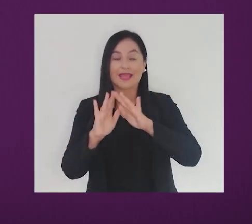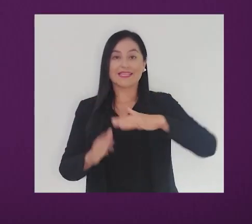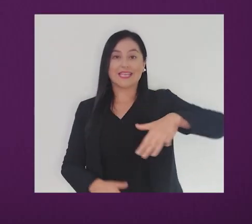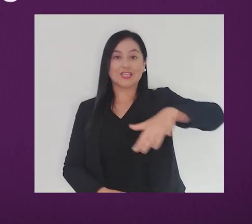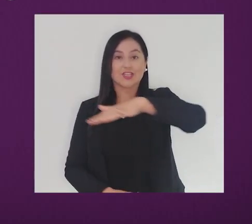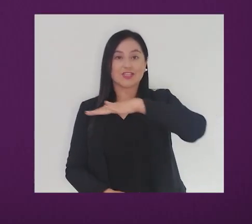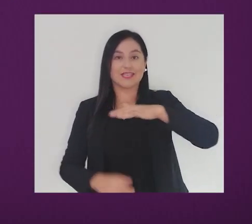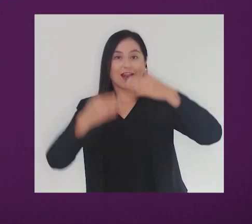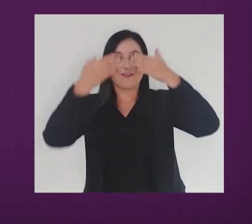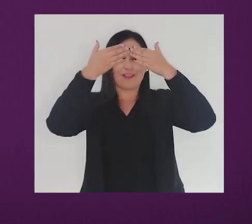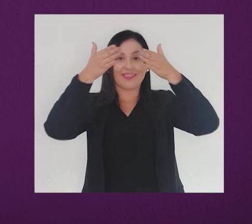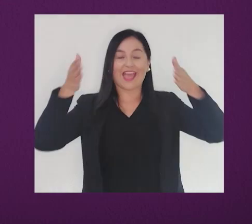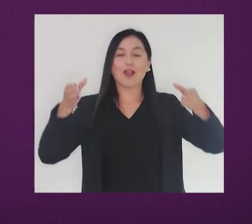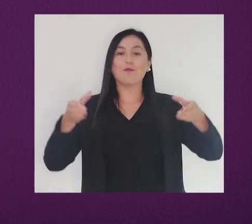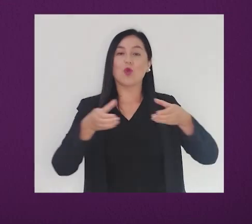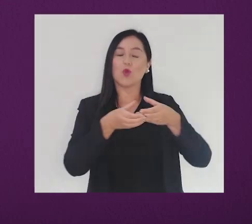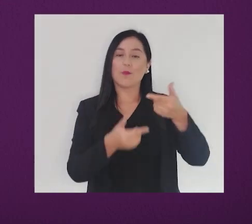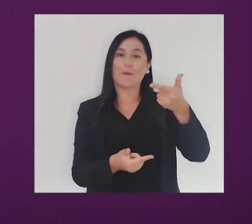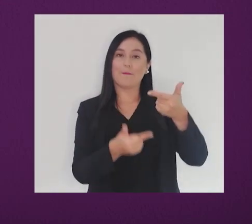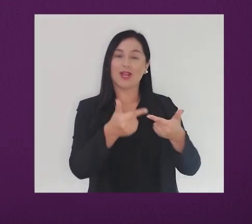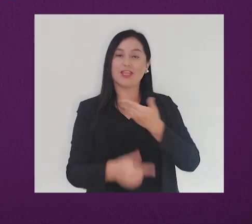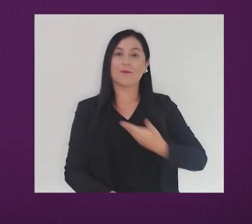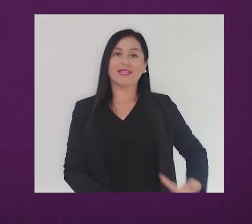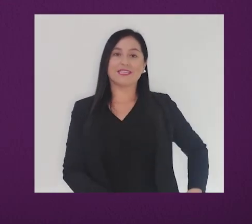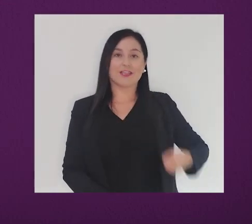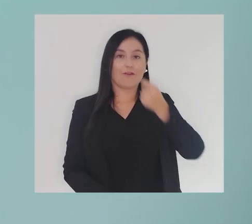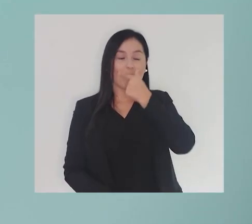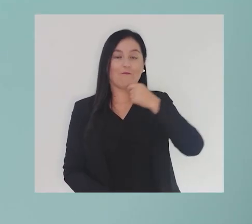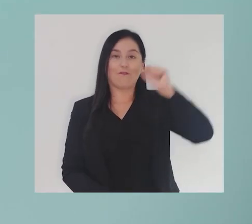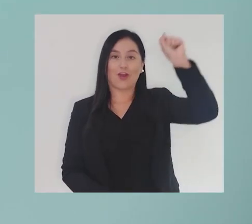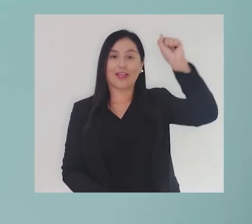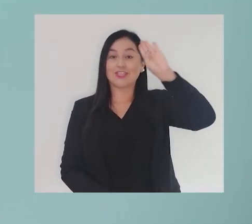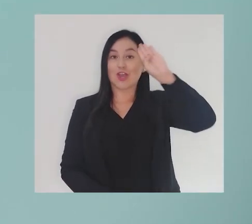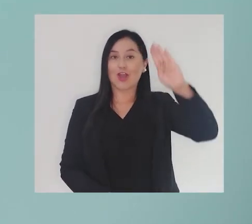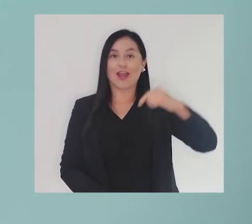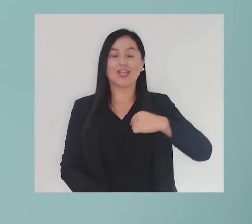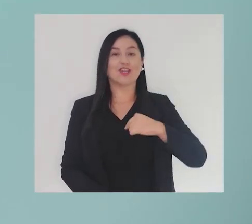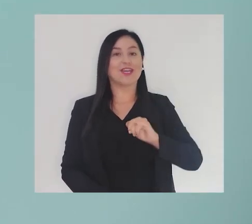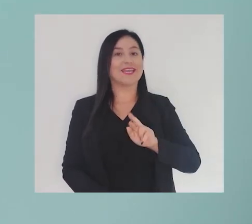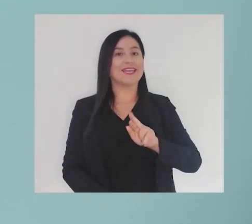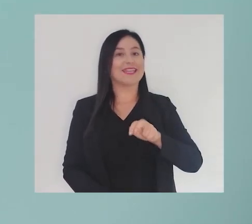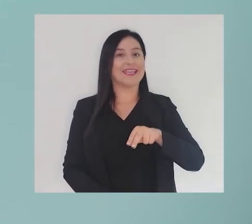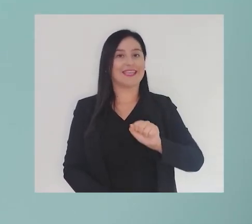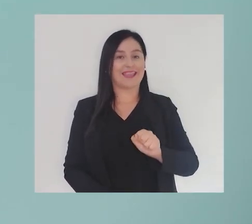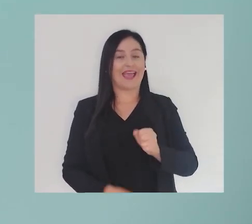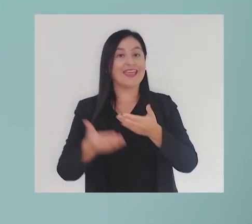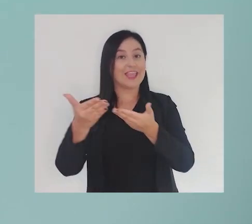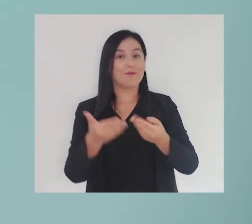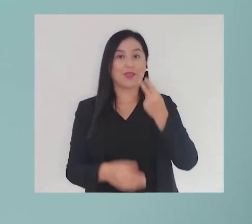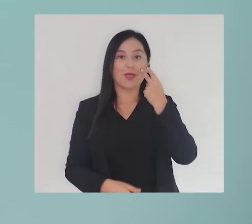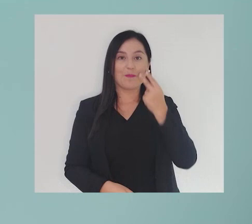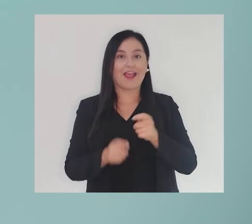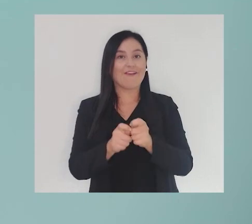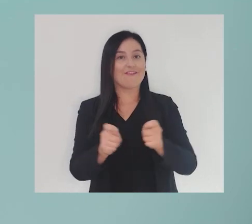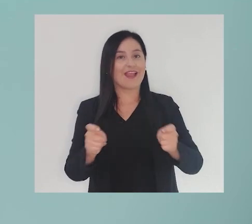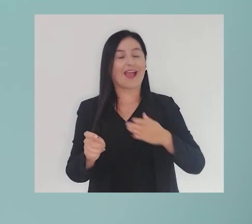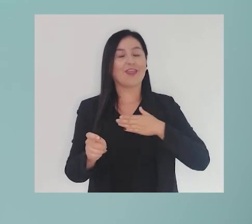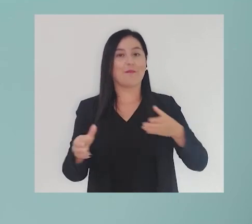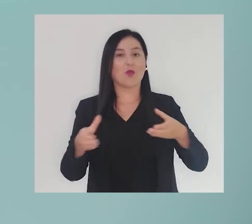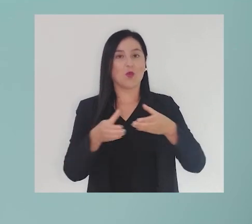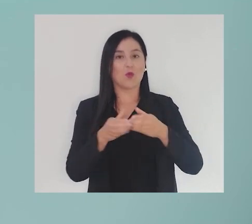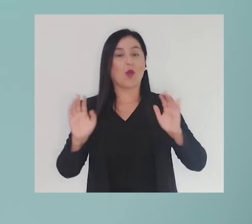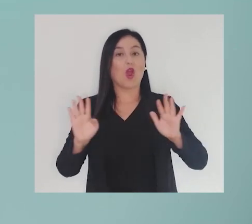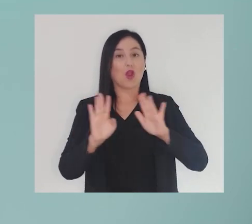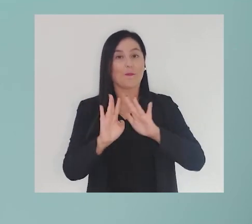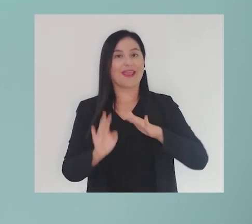convergencia social Frente amplio el partido del presidente Boris Hola soy Irina caramanos y a continuación te invito a ver la